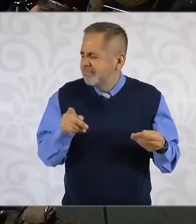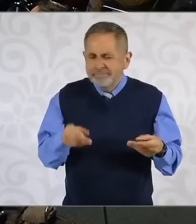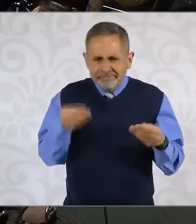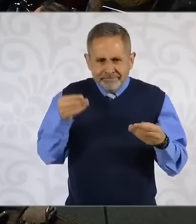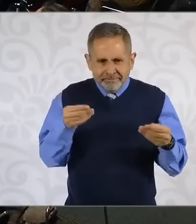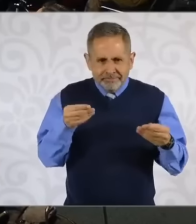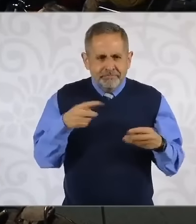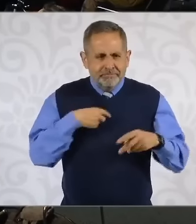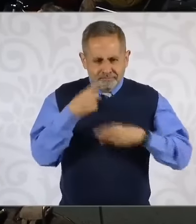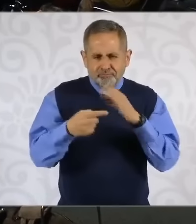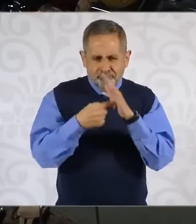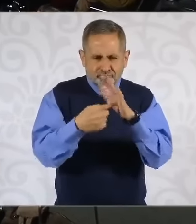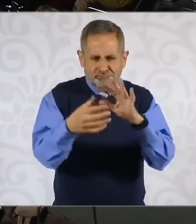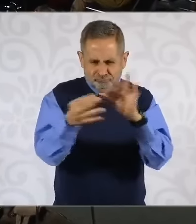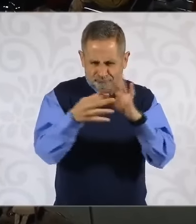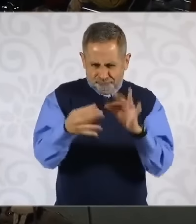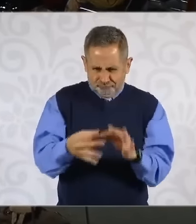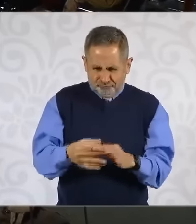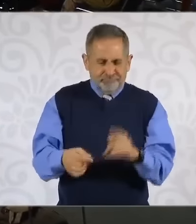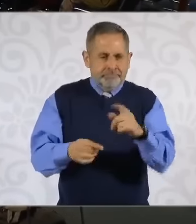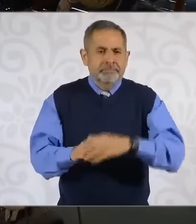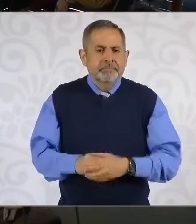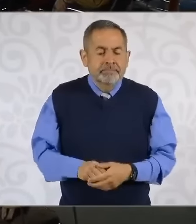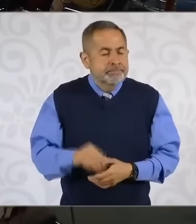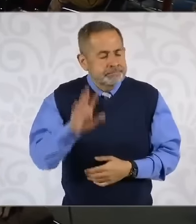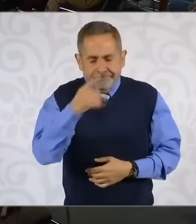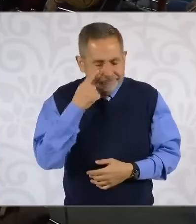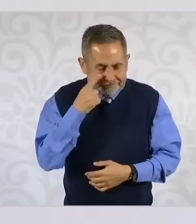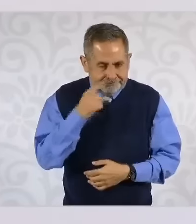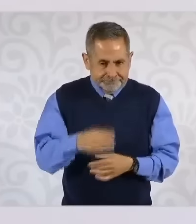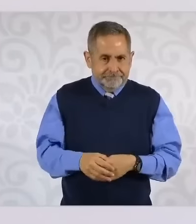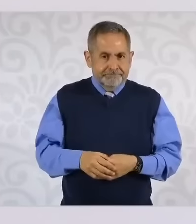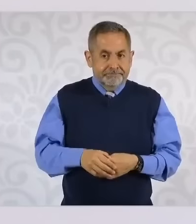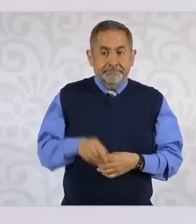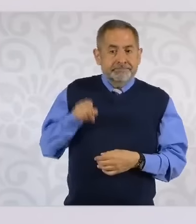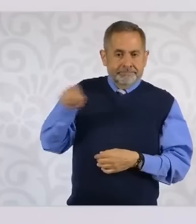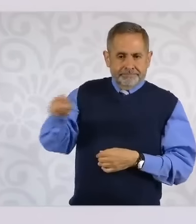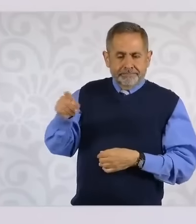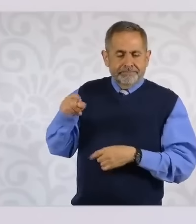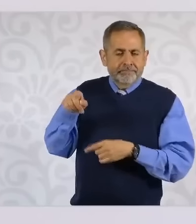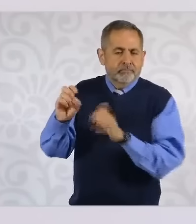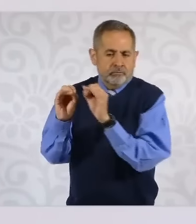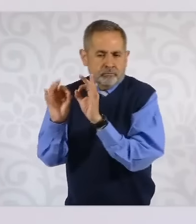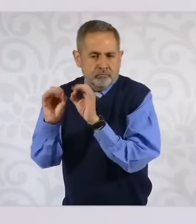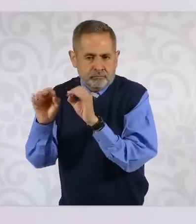Se los voy a relatar. Llega una notificación a la Consejería Jurídica.